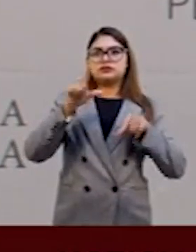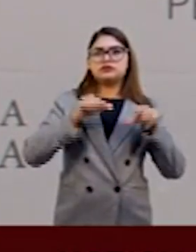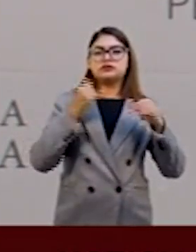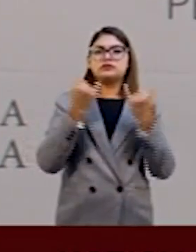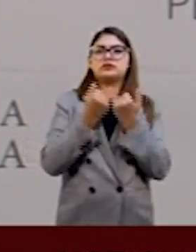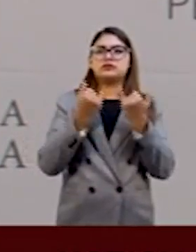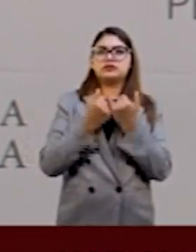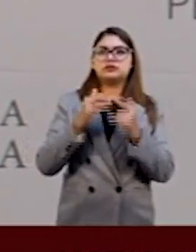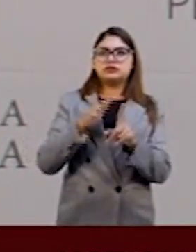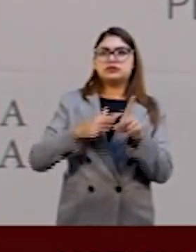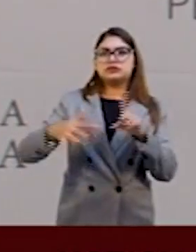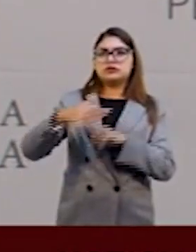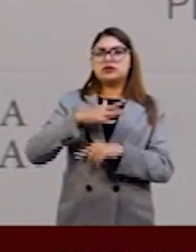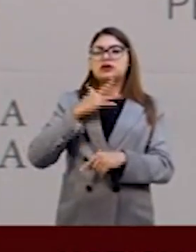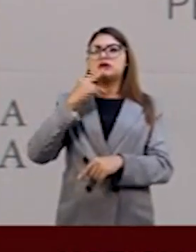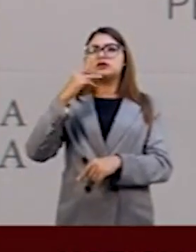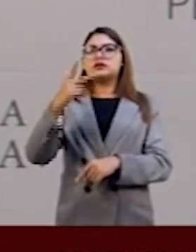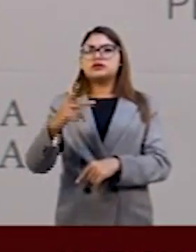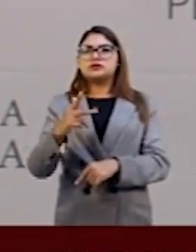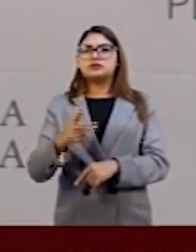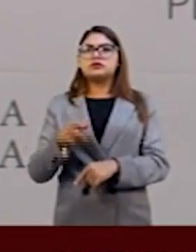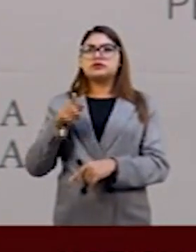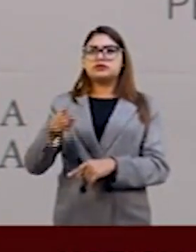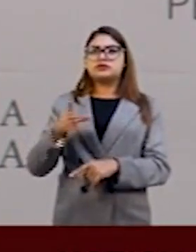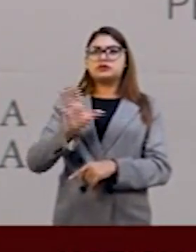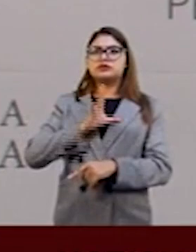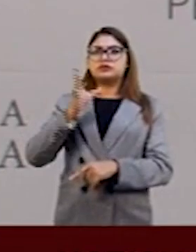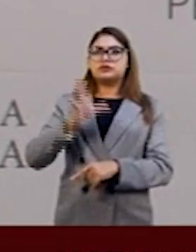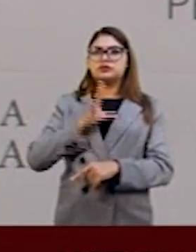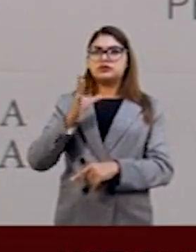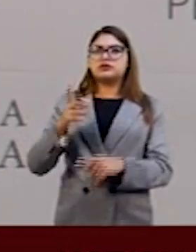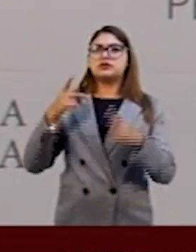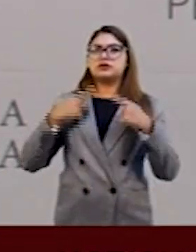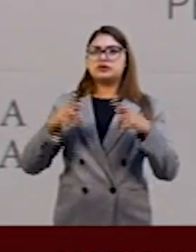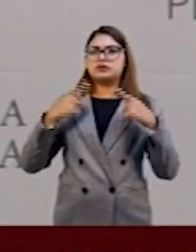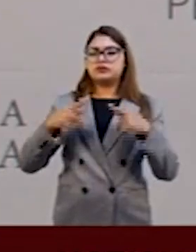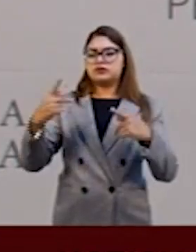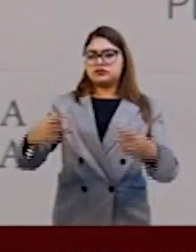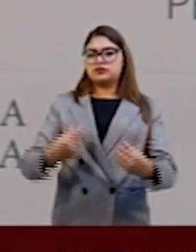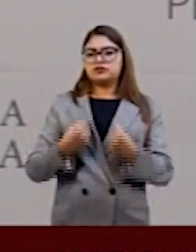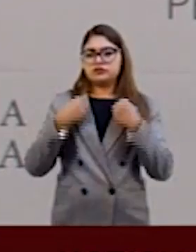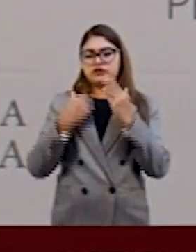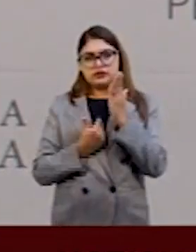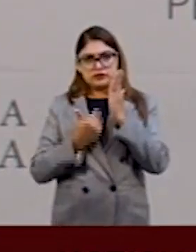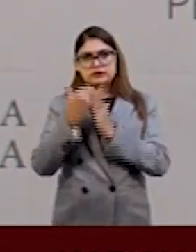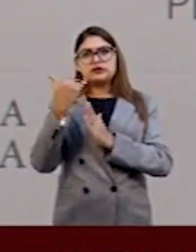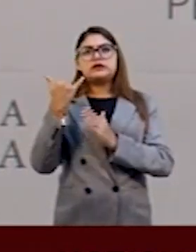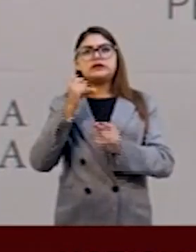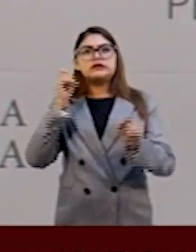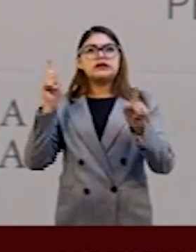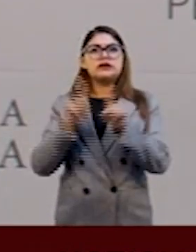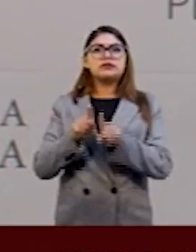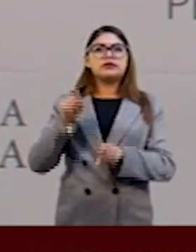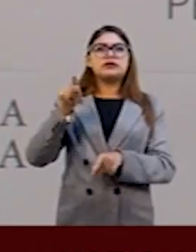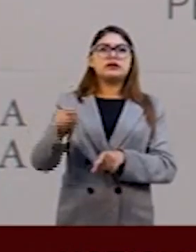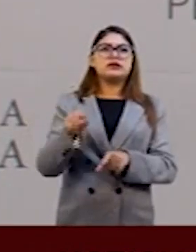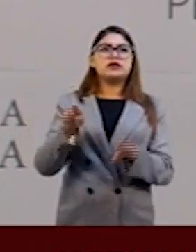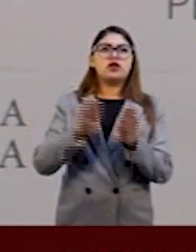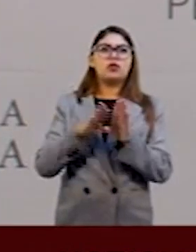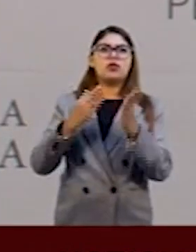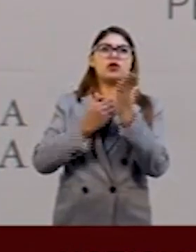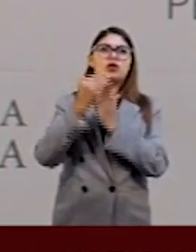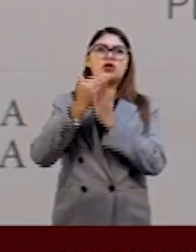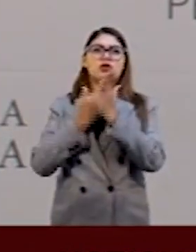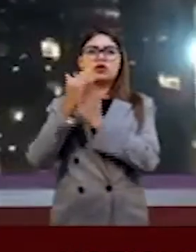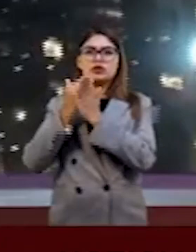las condiciones de la calidad de vida de los mexicanos y en los índices de desarrollo